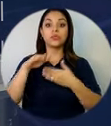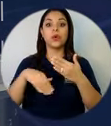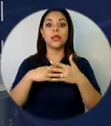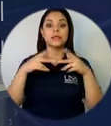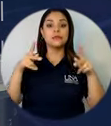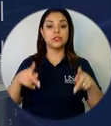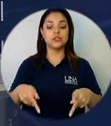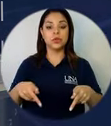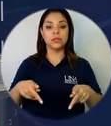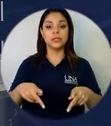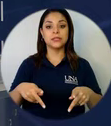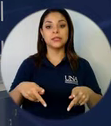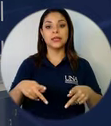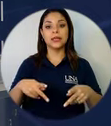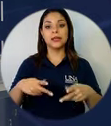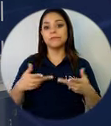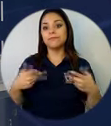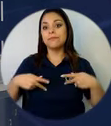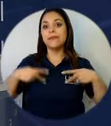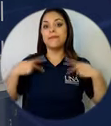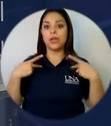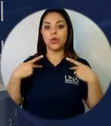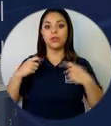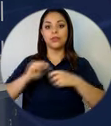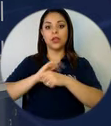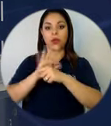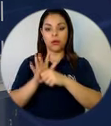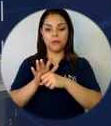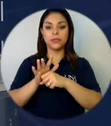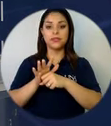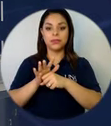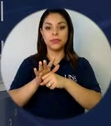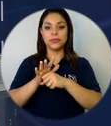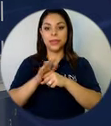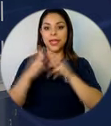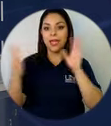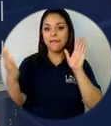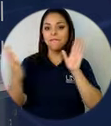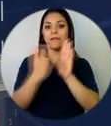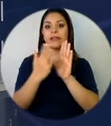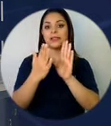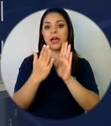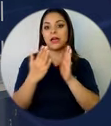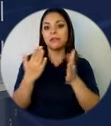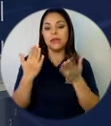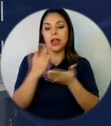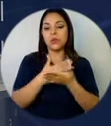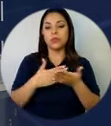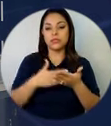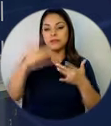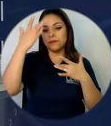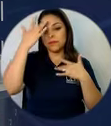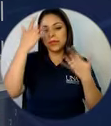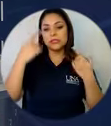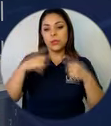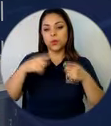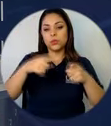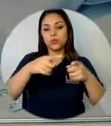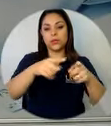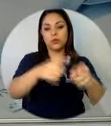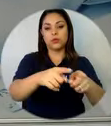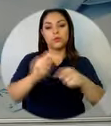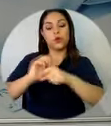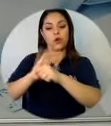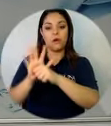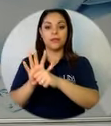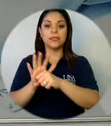esas personas sobrevivientes de COVID que tuvieron que enfrentar algún tipo de efecto secundario en el largo plazo. Sí, no